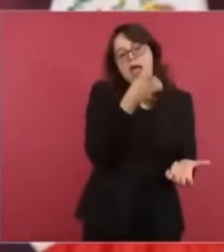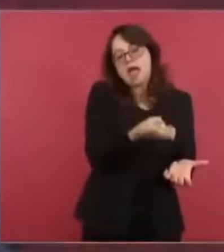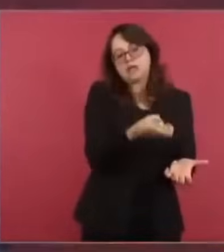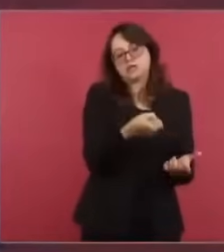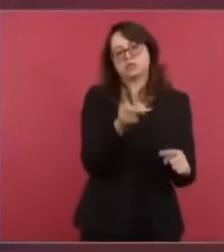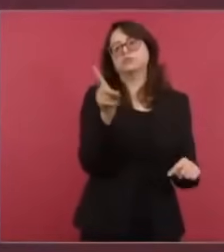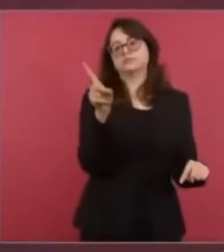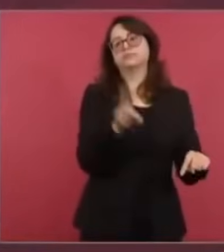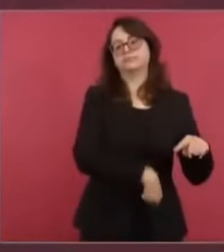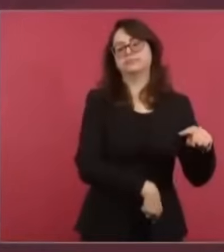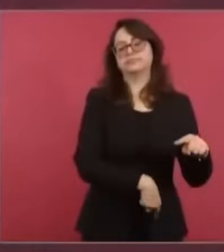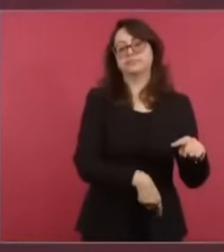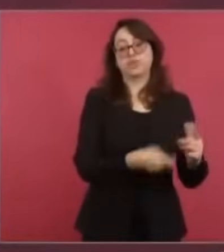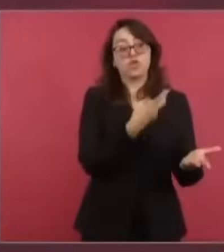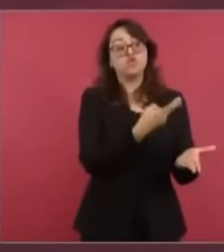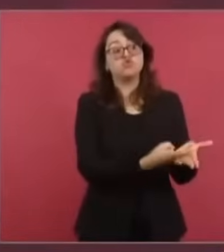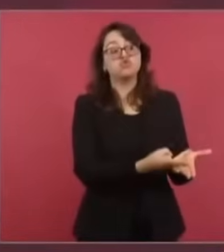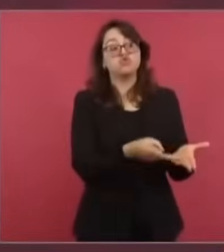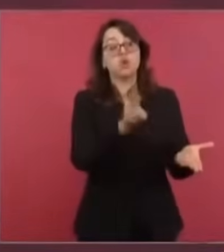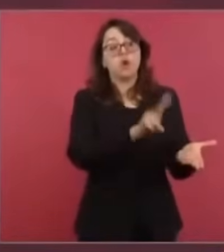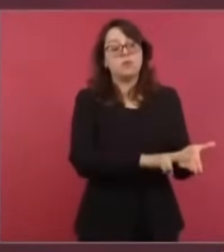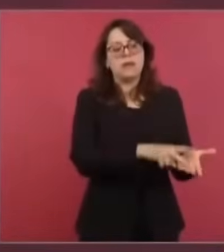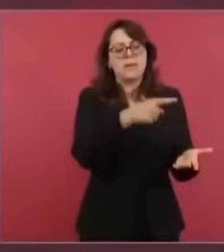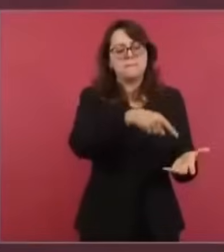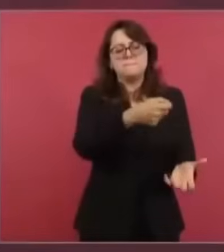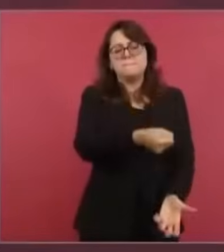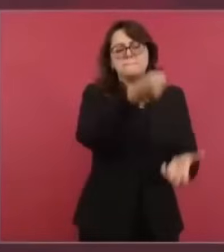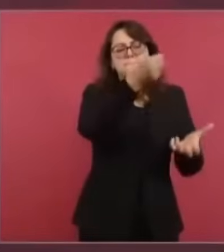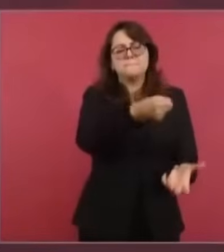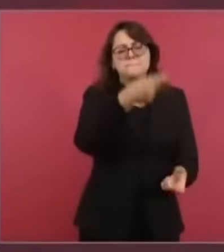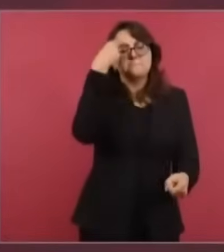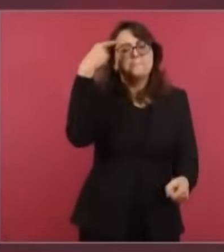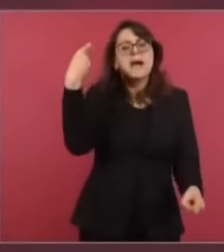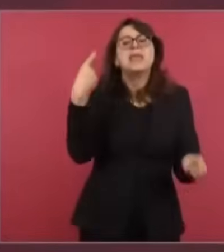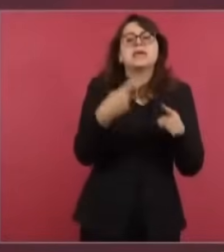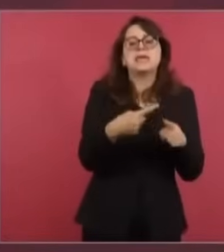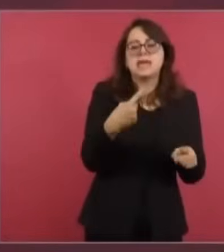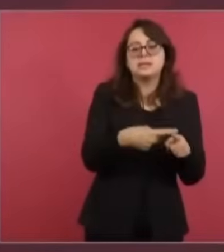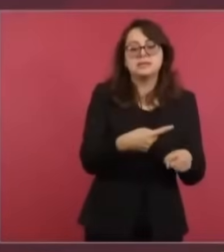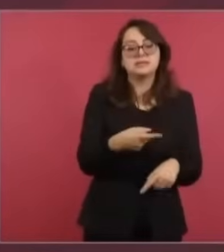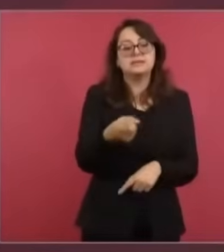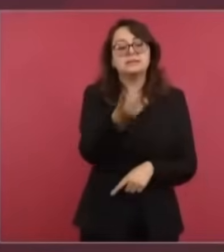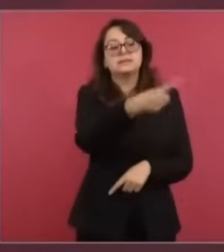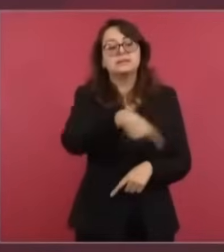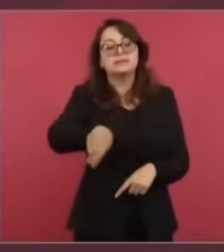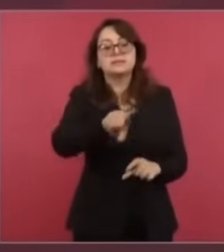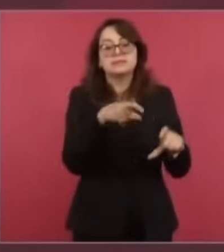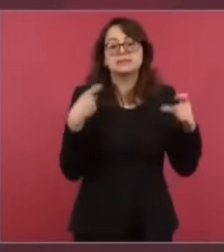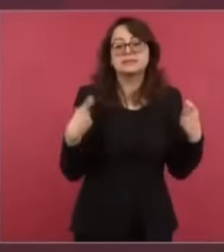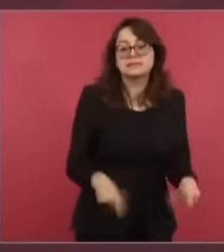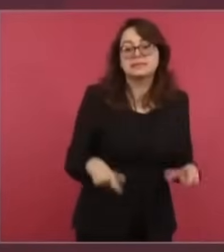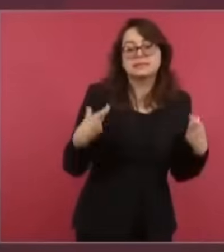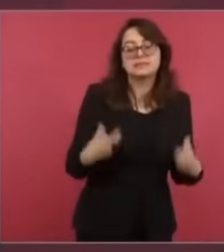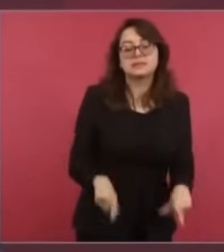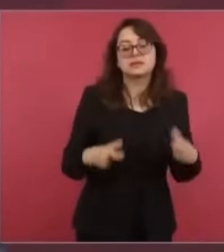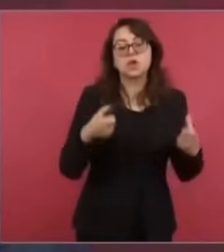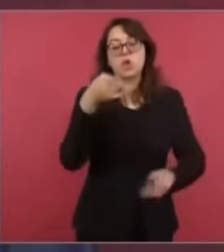los privilegios de los de arriba. ¿Sí? Que